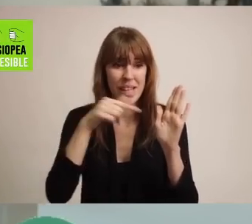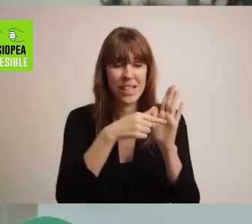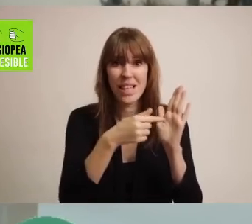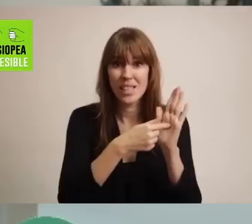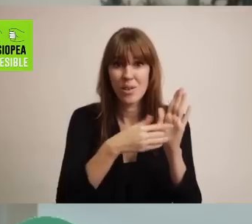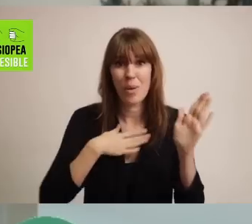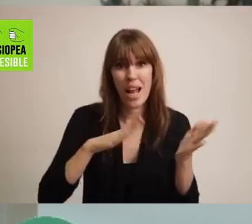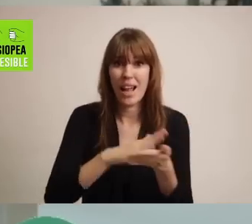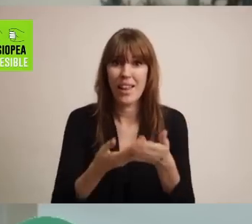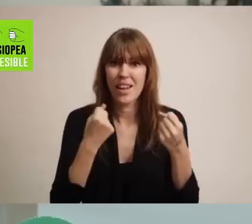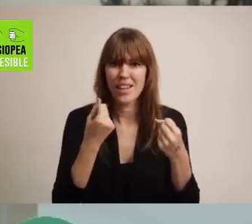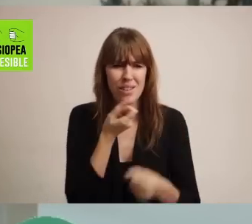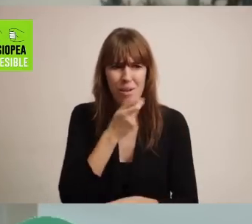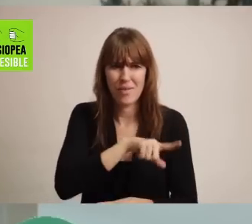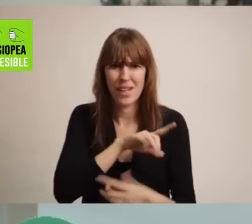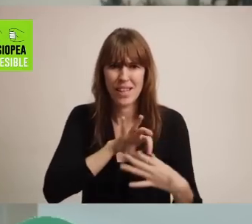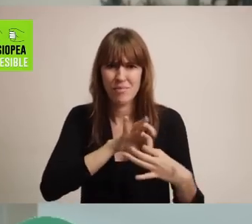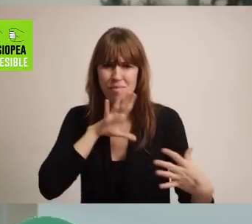que canalicemos una energía.